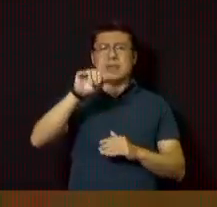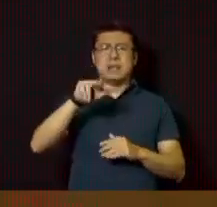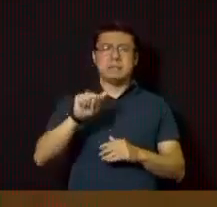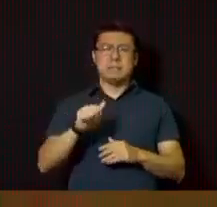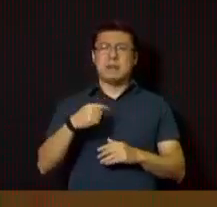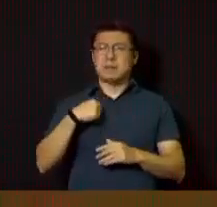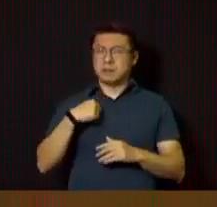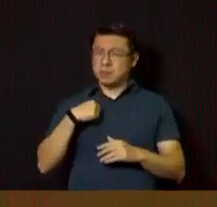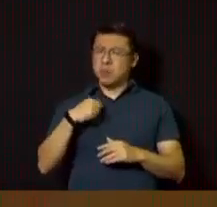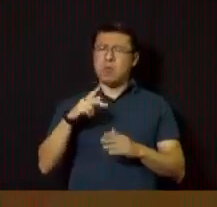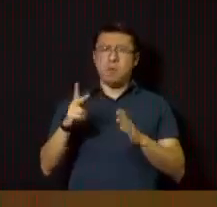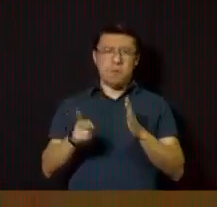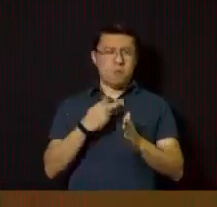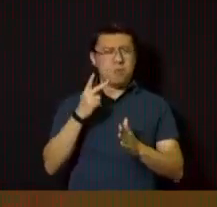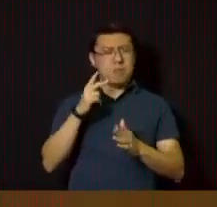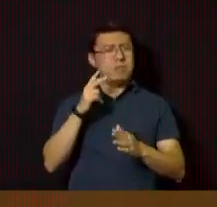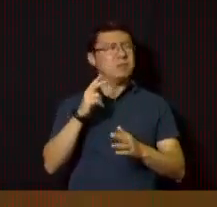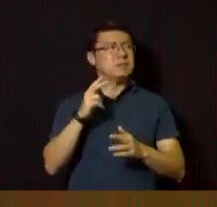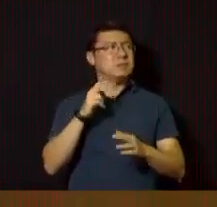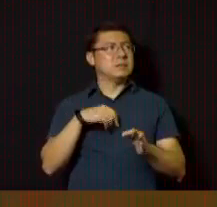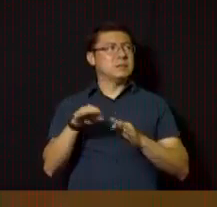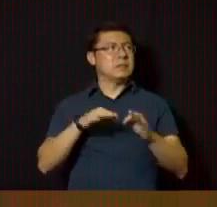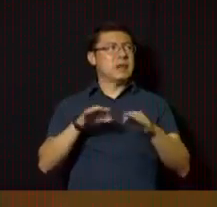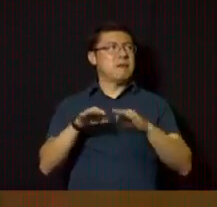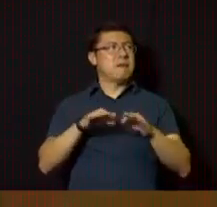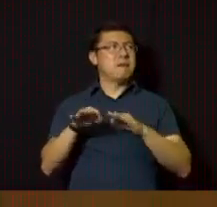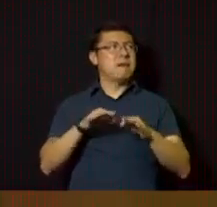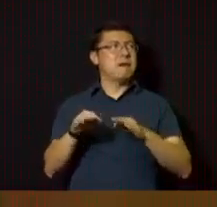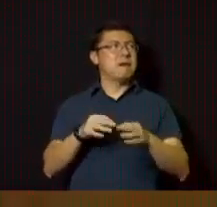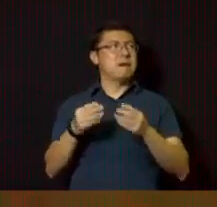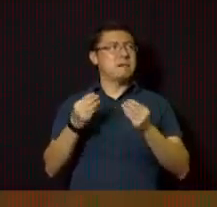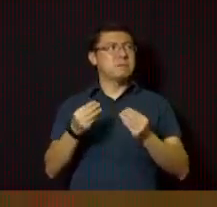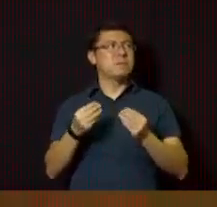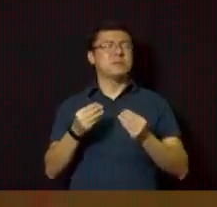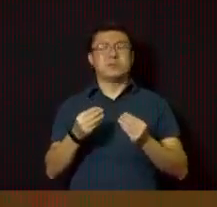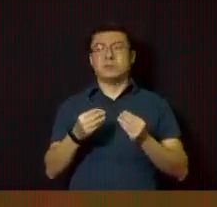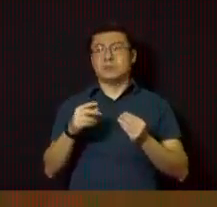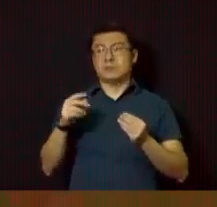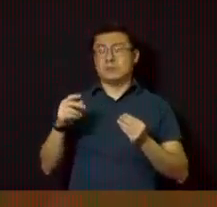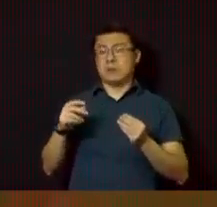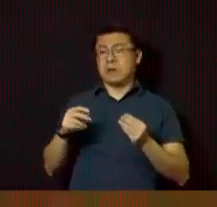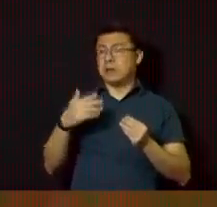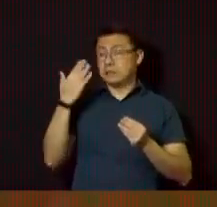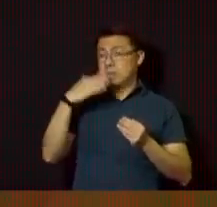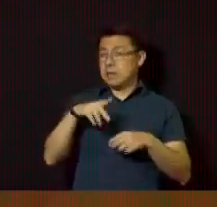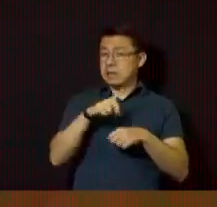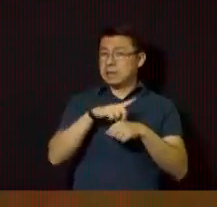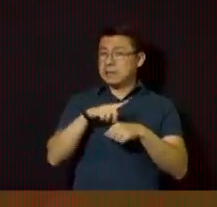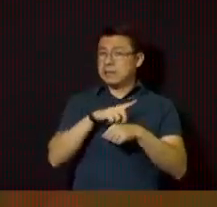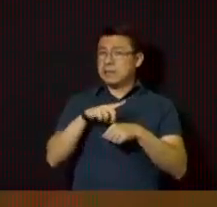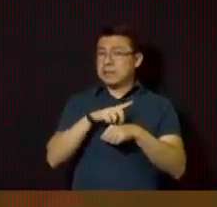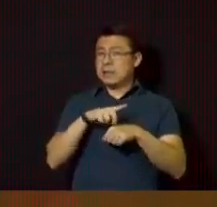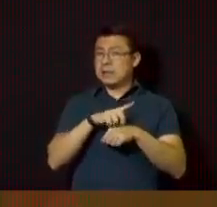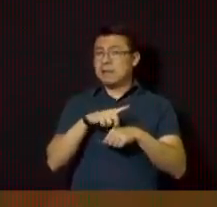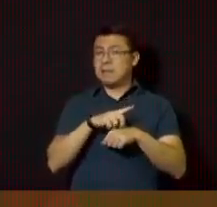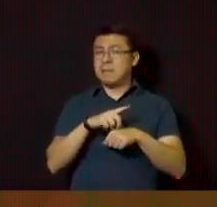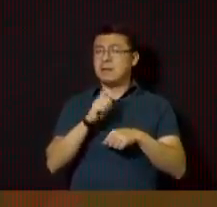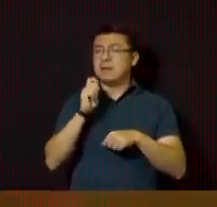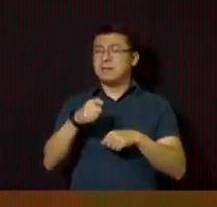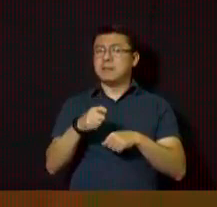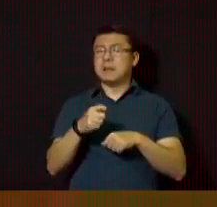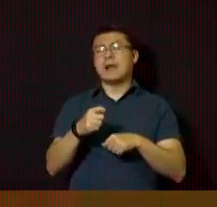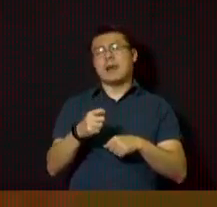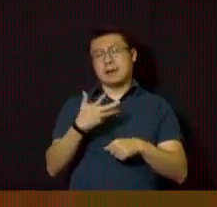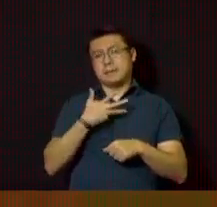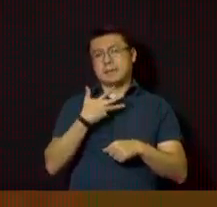vez a trabajar muy fuerte. Algo que me dijo ahí, hay un secreto para los que quieran hacerse diamante. ¿Cuál es eso? Hacer los